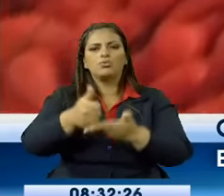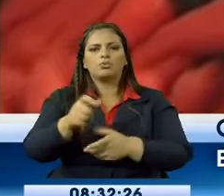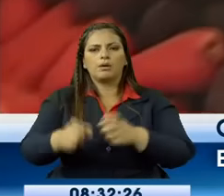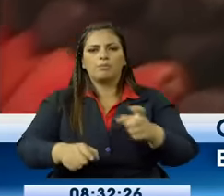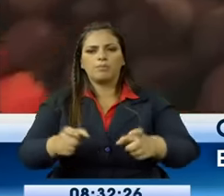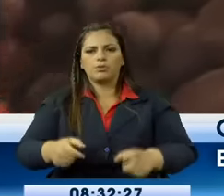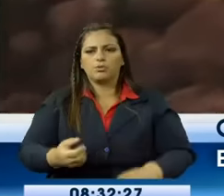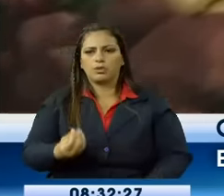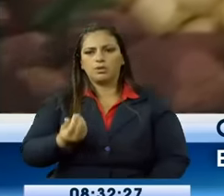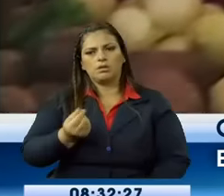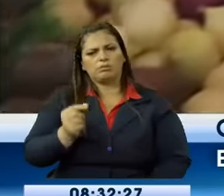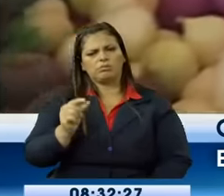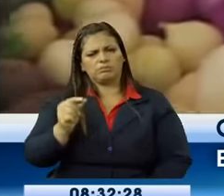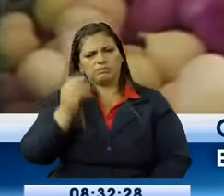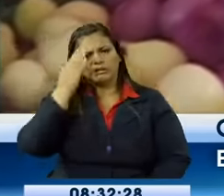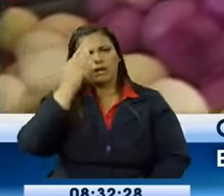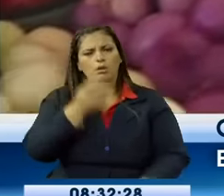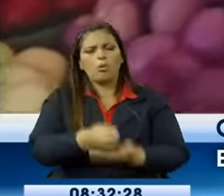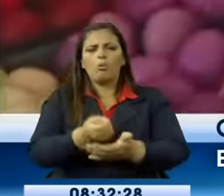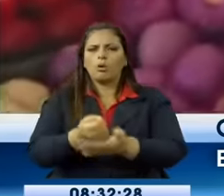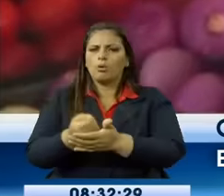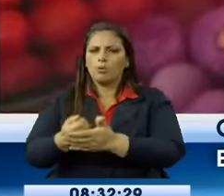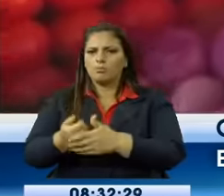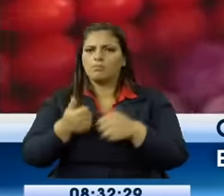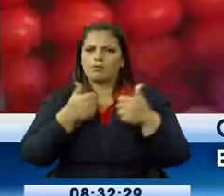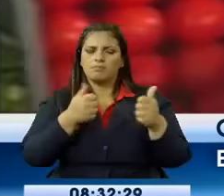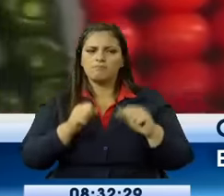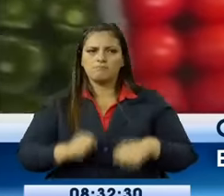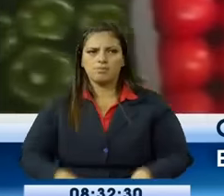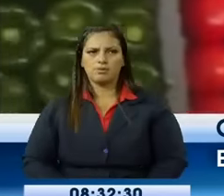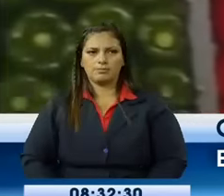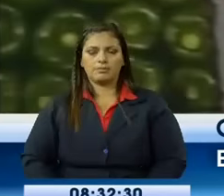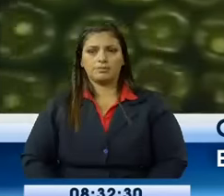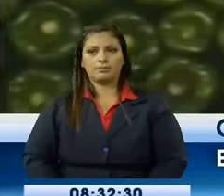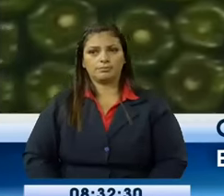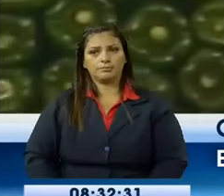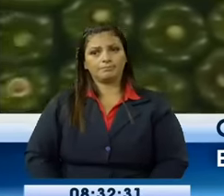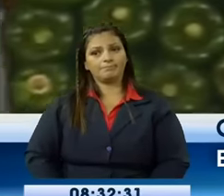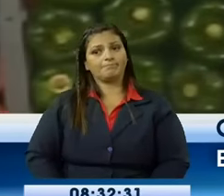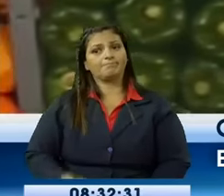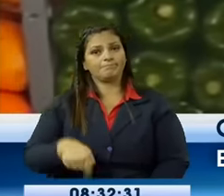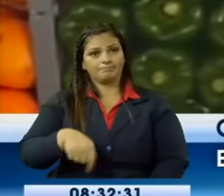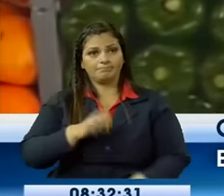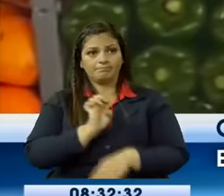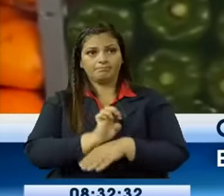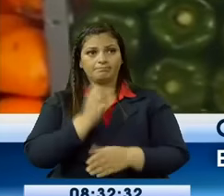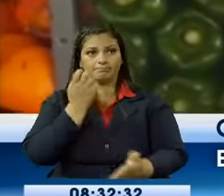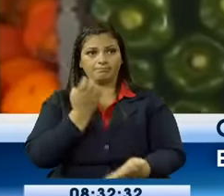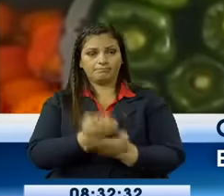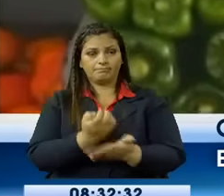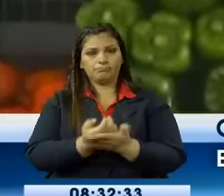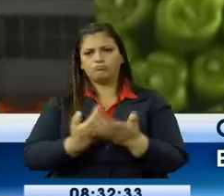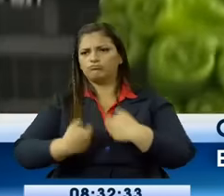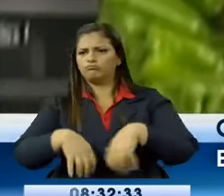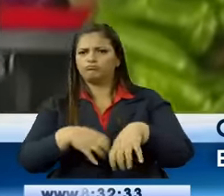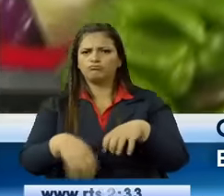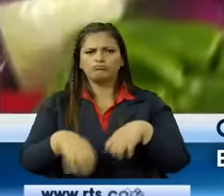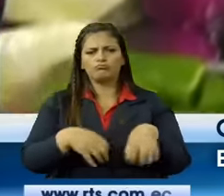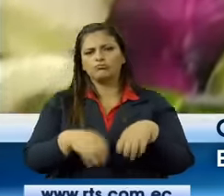se perjudique, ¿no? Pero tampoco podemos perjudicar a los productores, teniendo en cuenta que la economía de nuestro país se mueve en base al